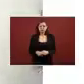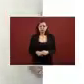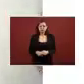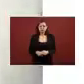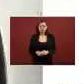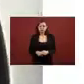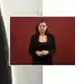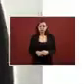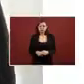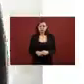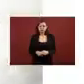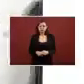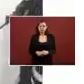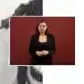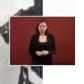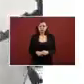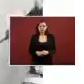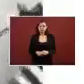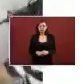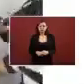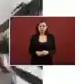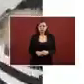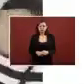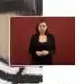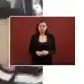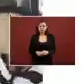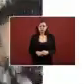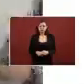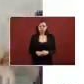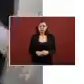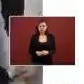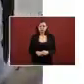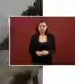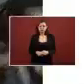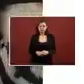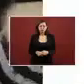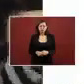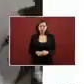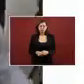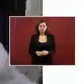Pase, por favor. Salga, los tres. Tranquilo, aquí, señor. Tranquilo.